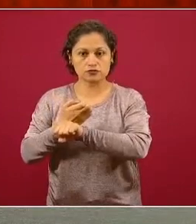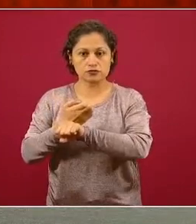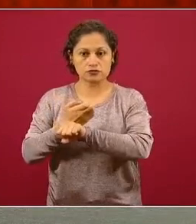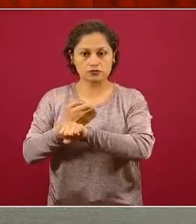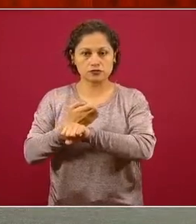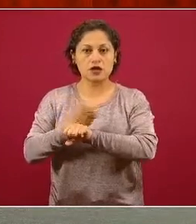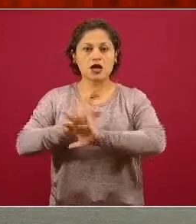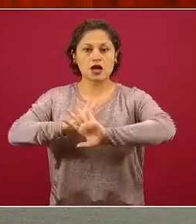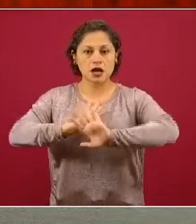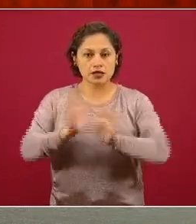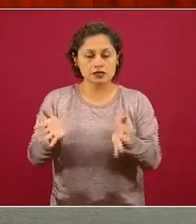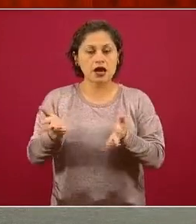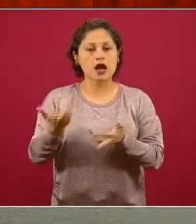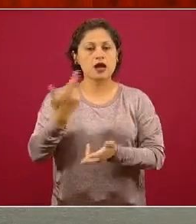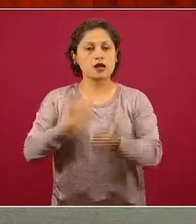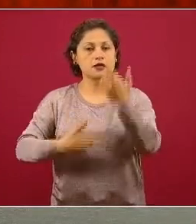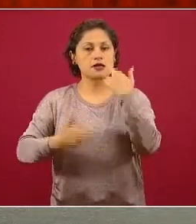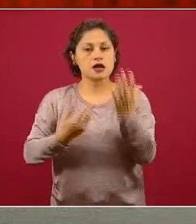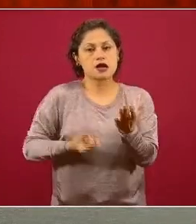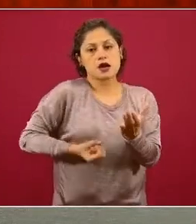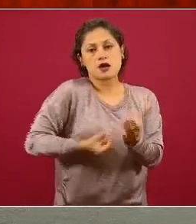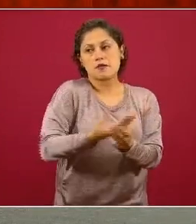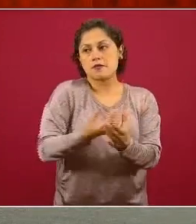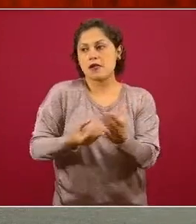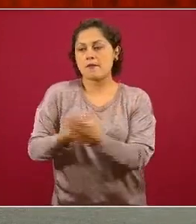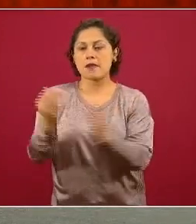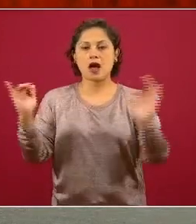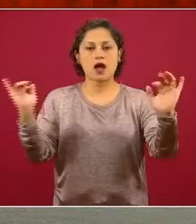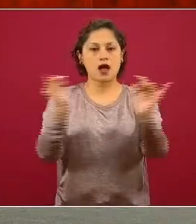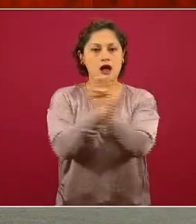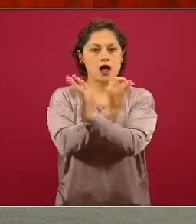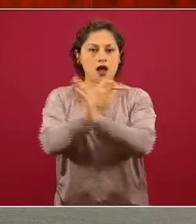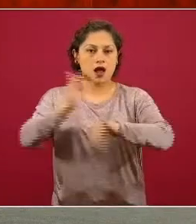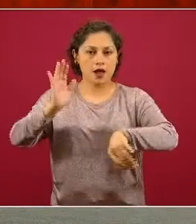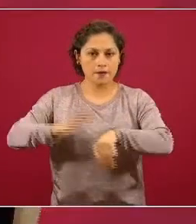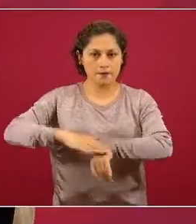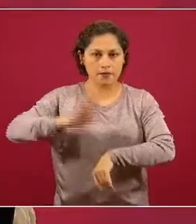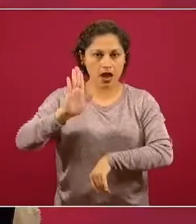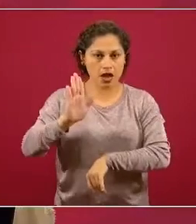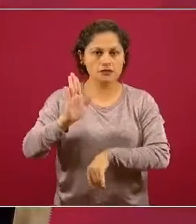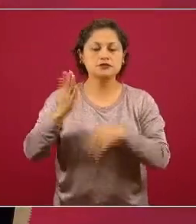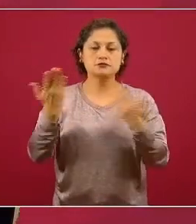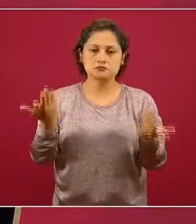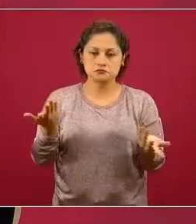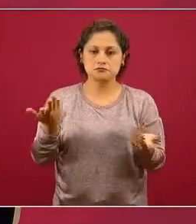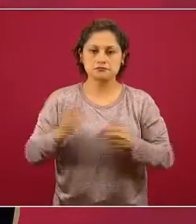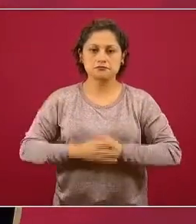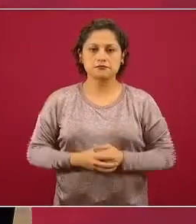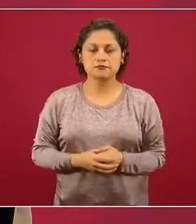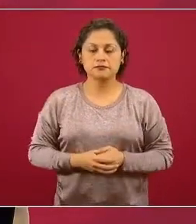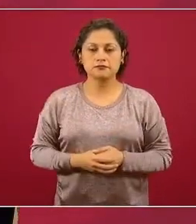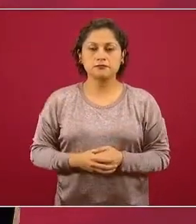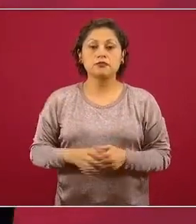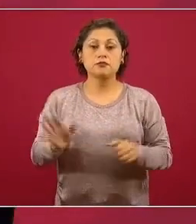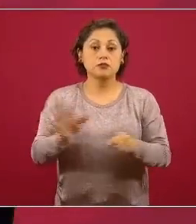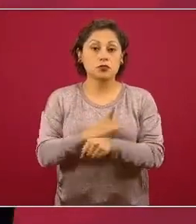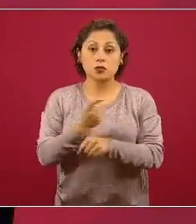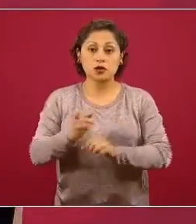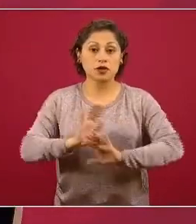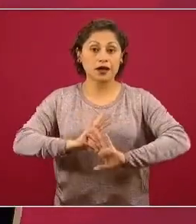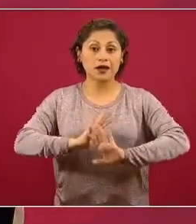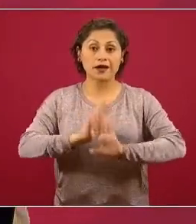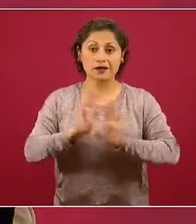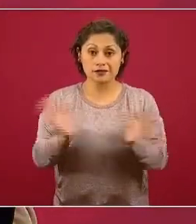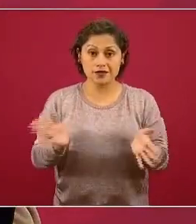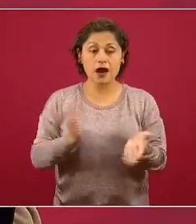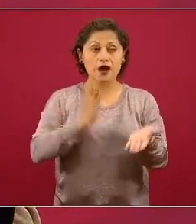recuperado movilidad en el espacio público. La movilidad en el espacio público se refiere a que la gente salga de su casa porque atiende ya